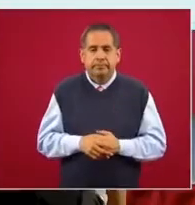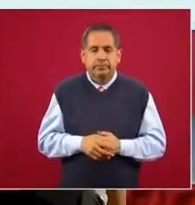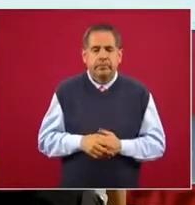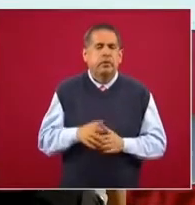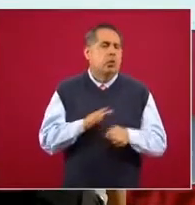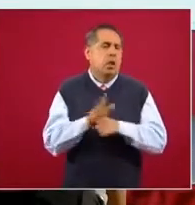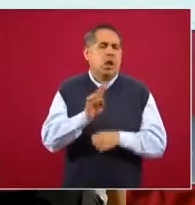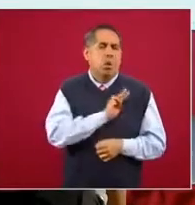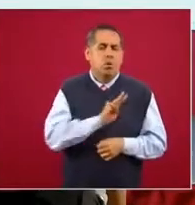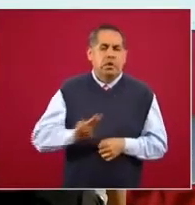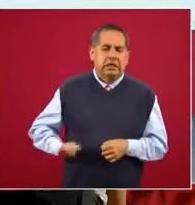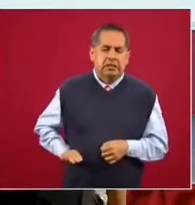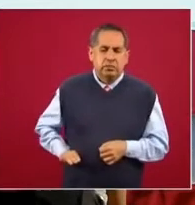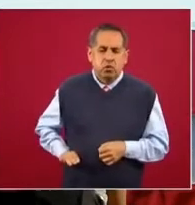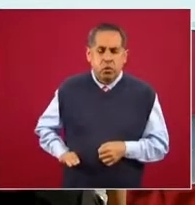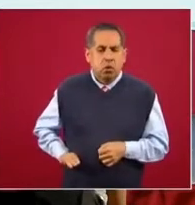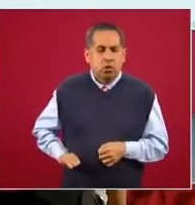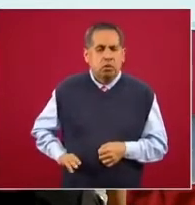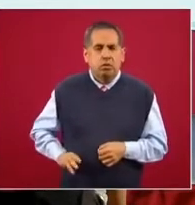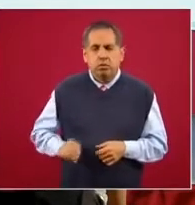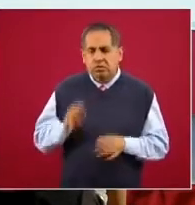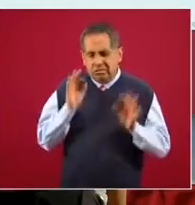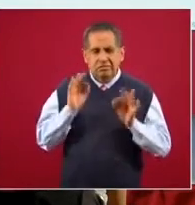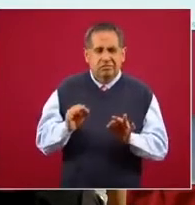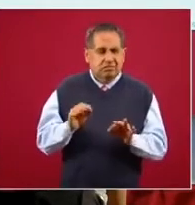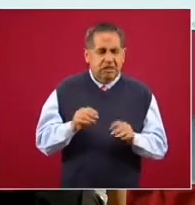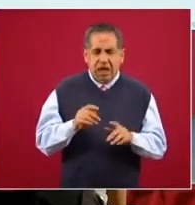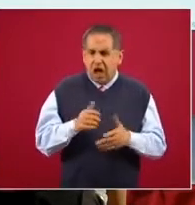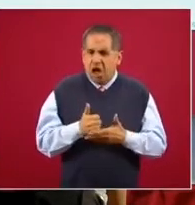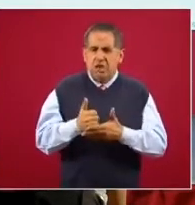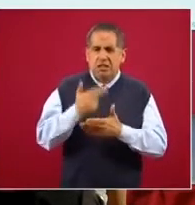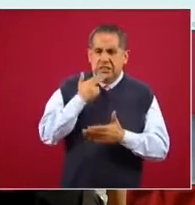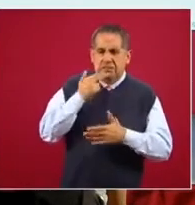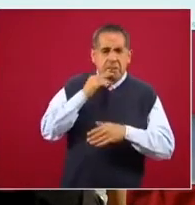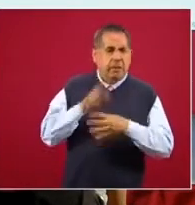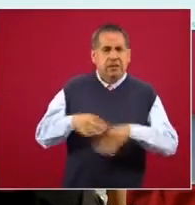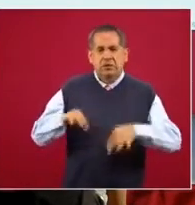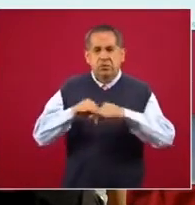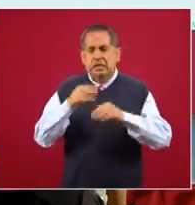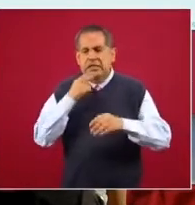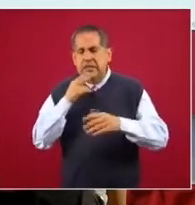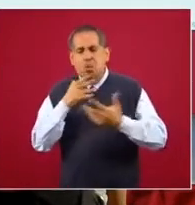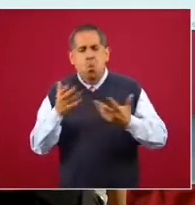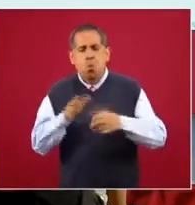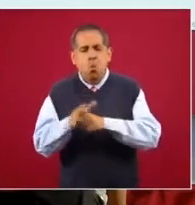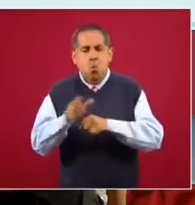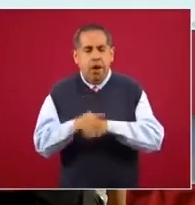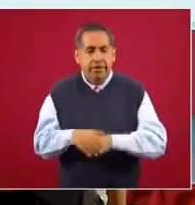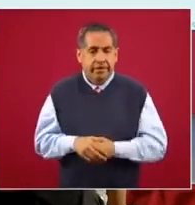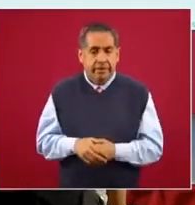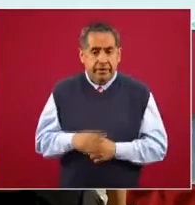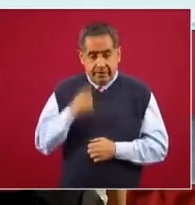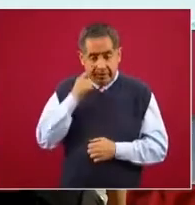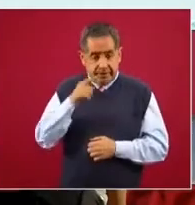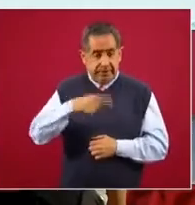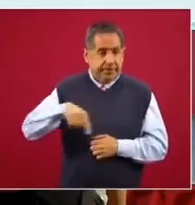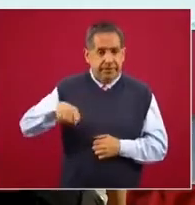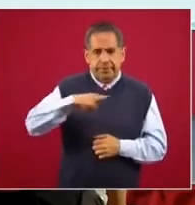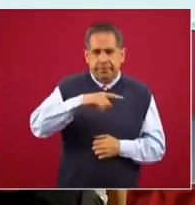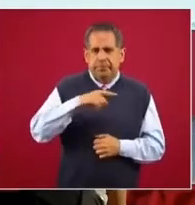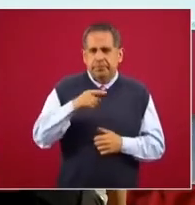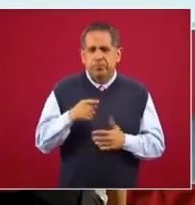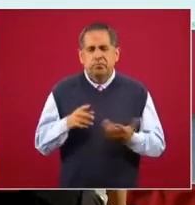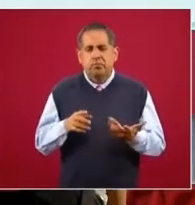son los municipios de Colima que en su momento han contribuido con mayor importancia. Vean ustedes, decíamos que había iniciado